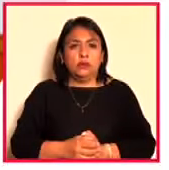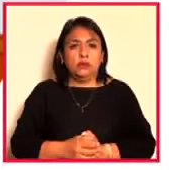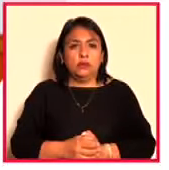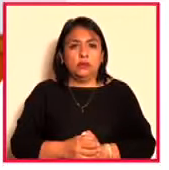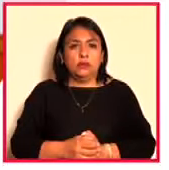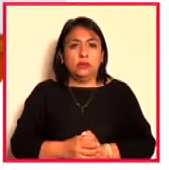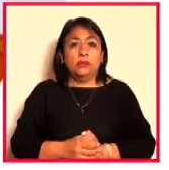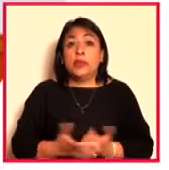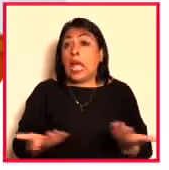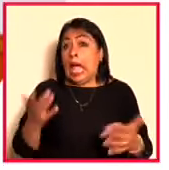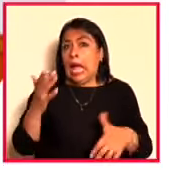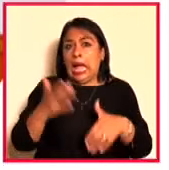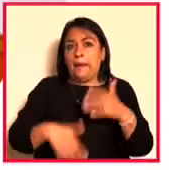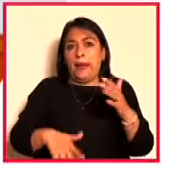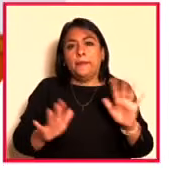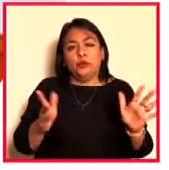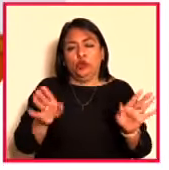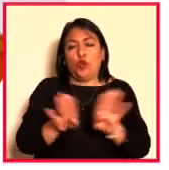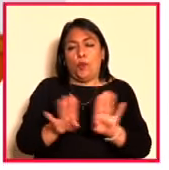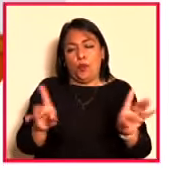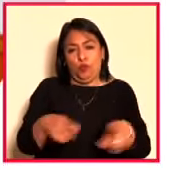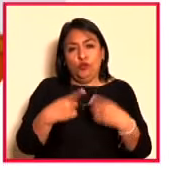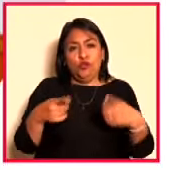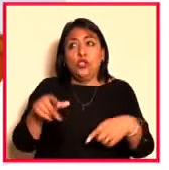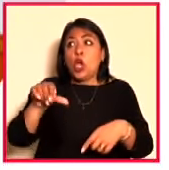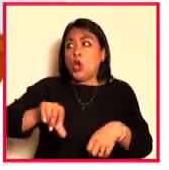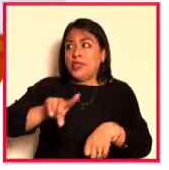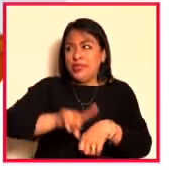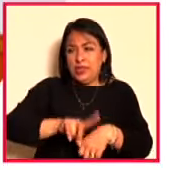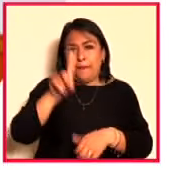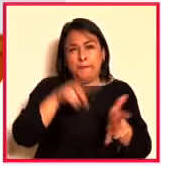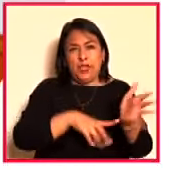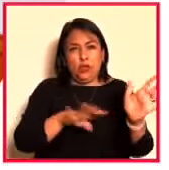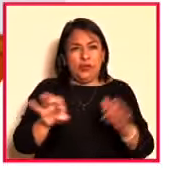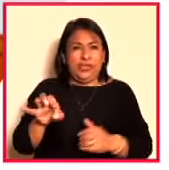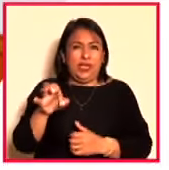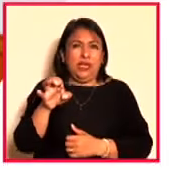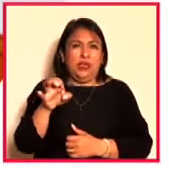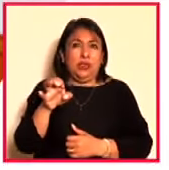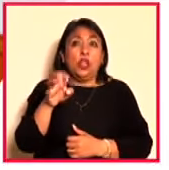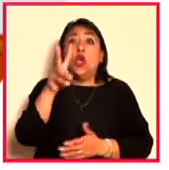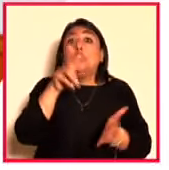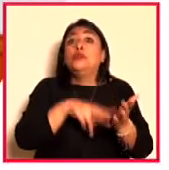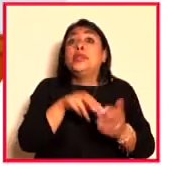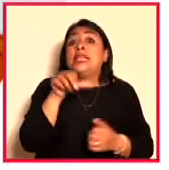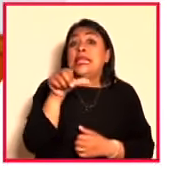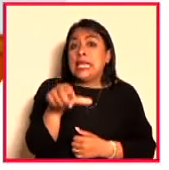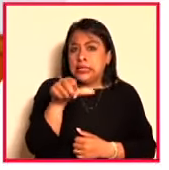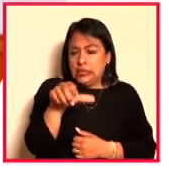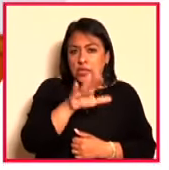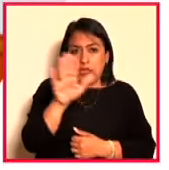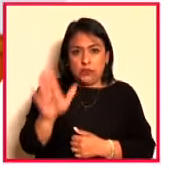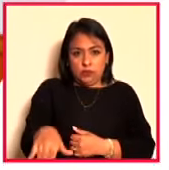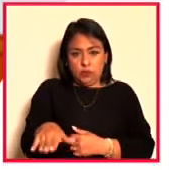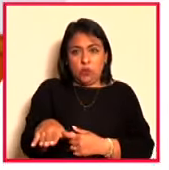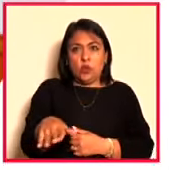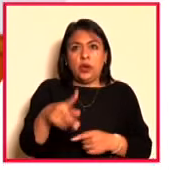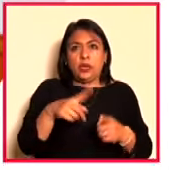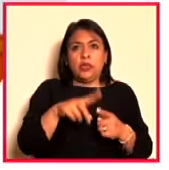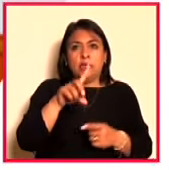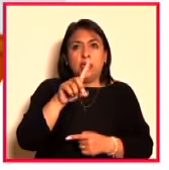Ya nos vamos, lo hacemos con música. Un día como hoy, pero de 2016, fallece David